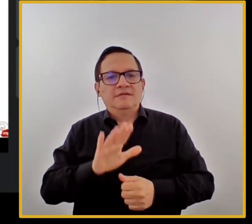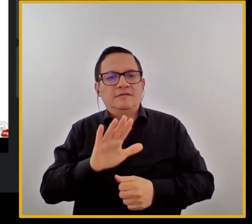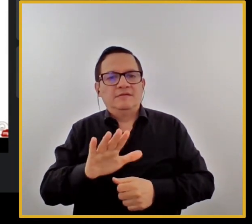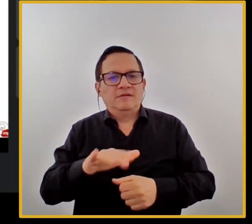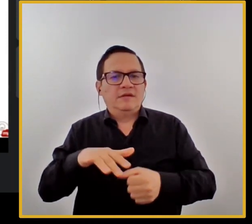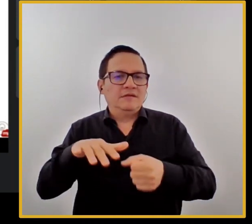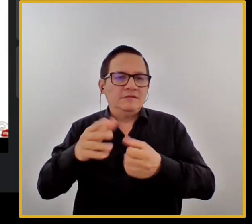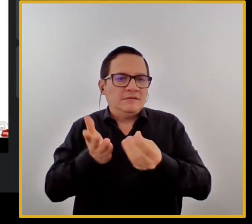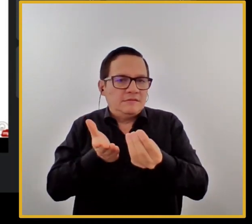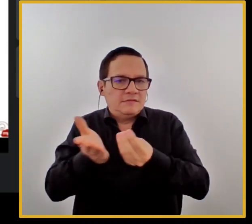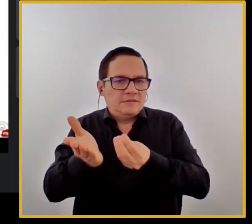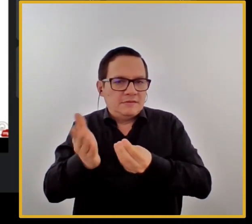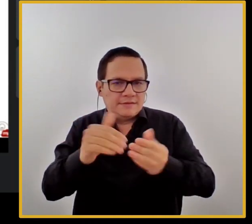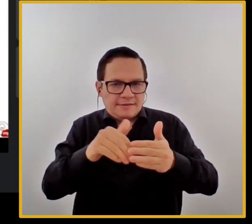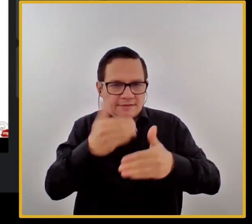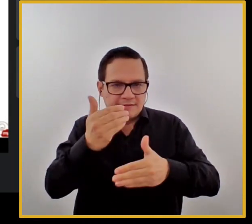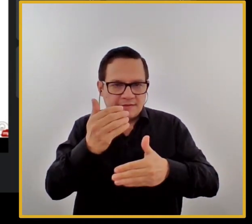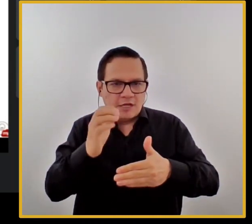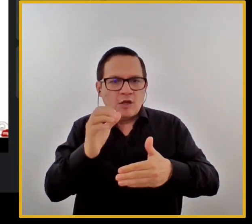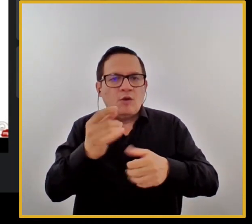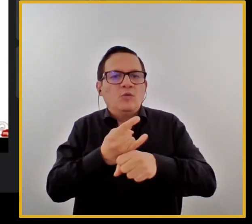la condición inicial,